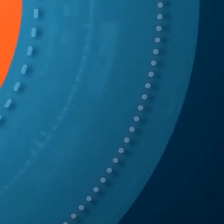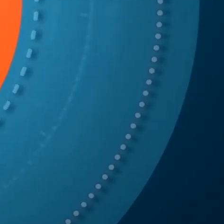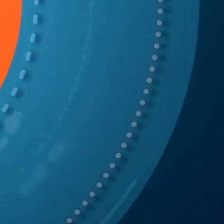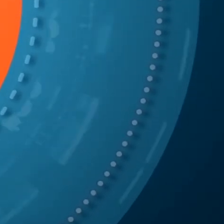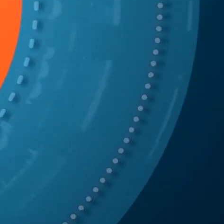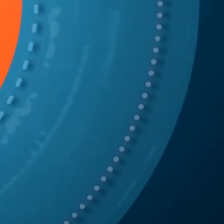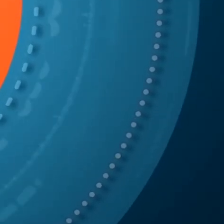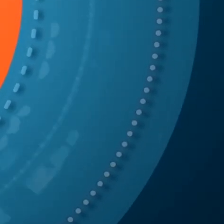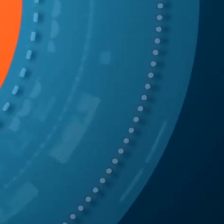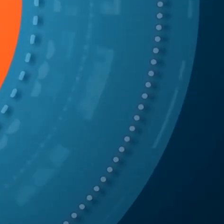¡Gracias!